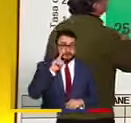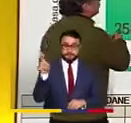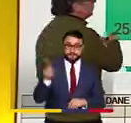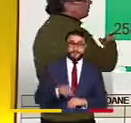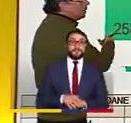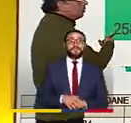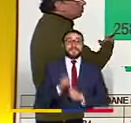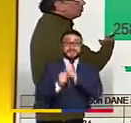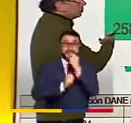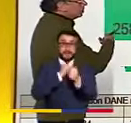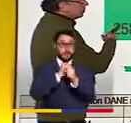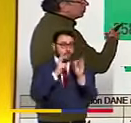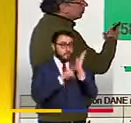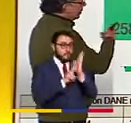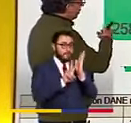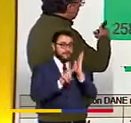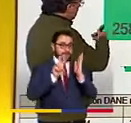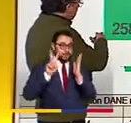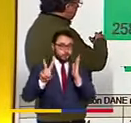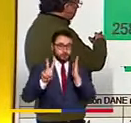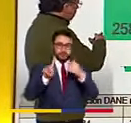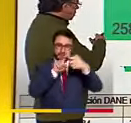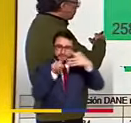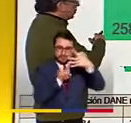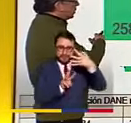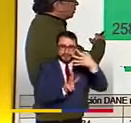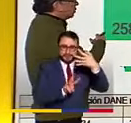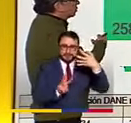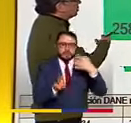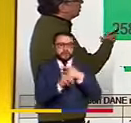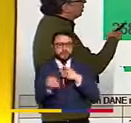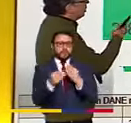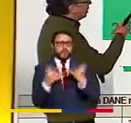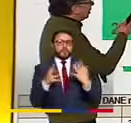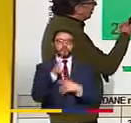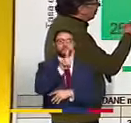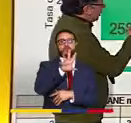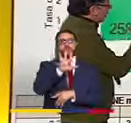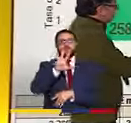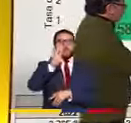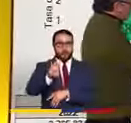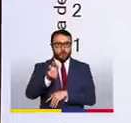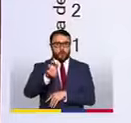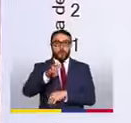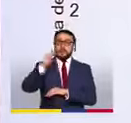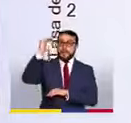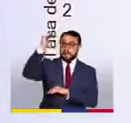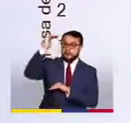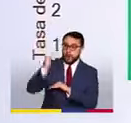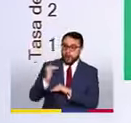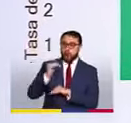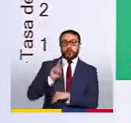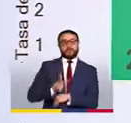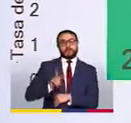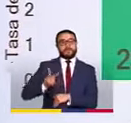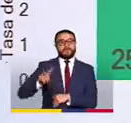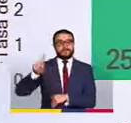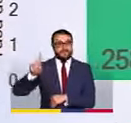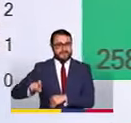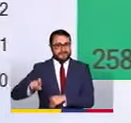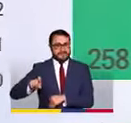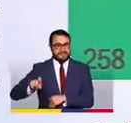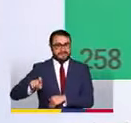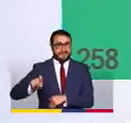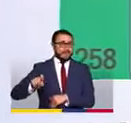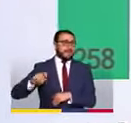33 en el 2022 era 258, bajó a 226 en el